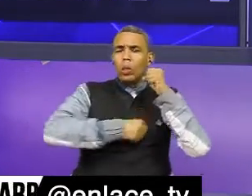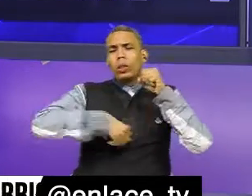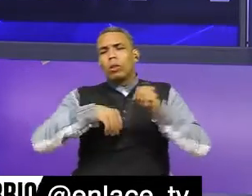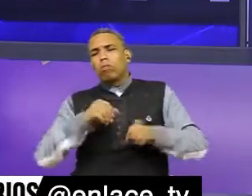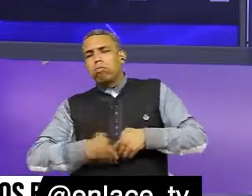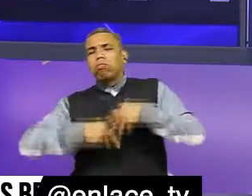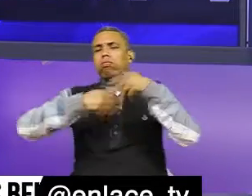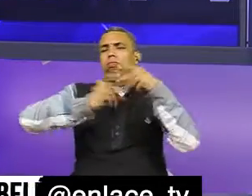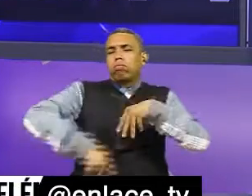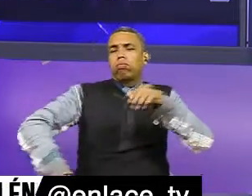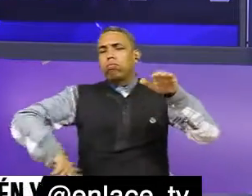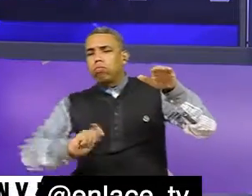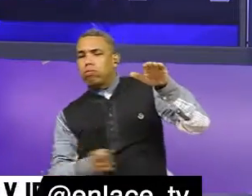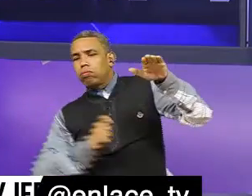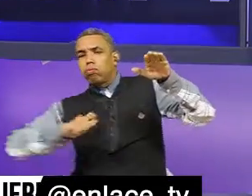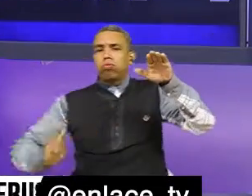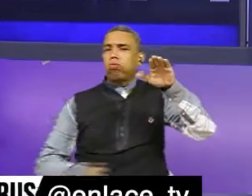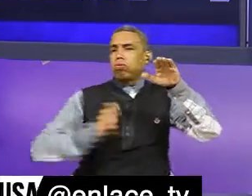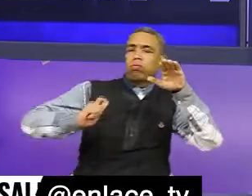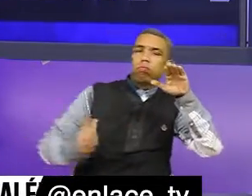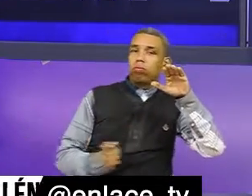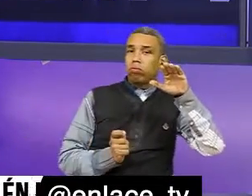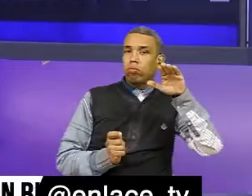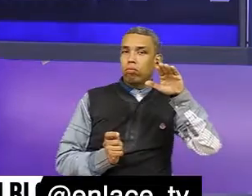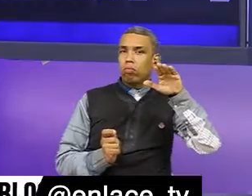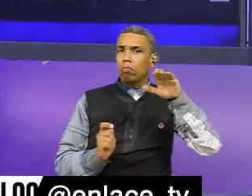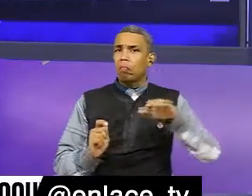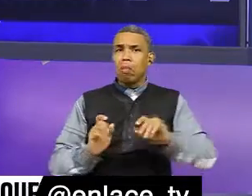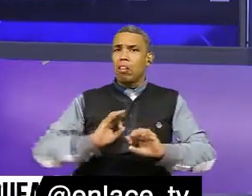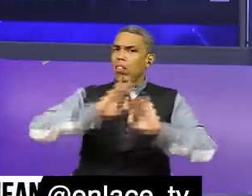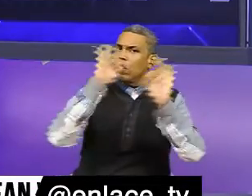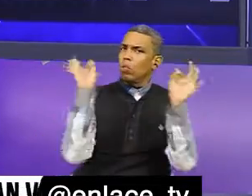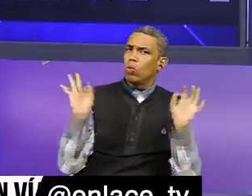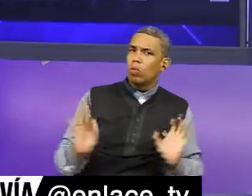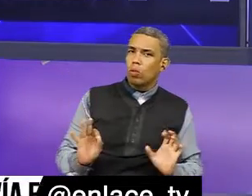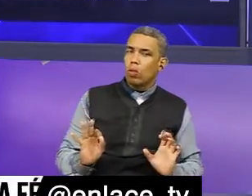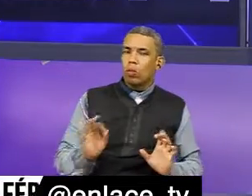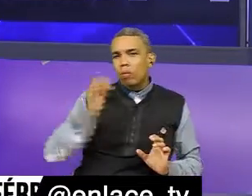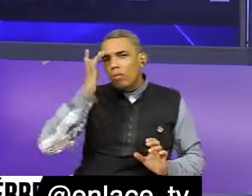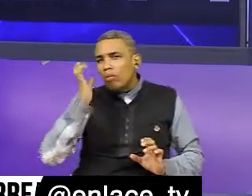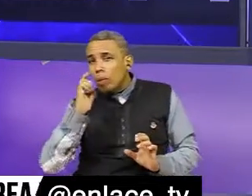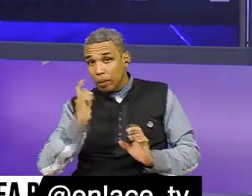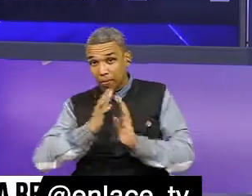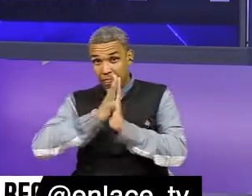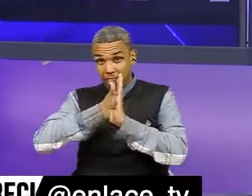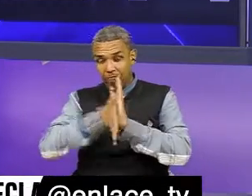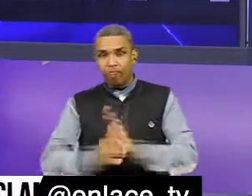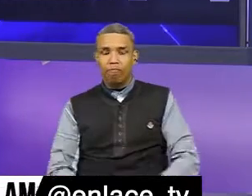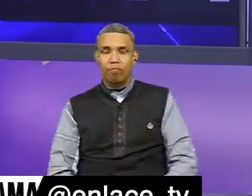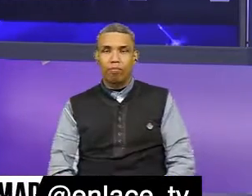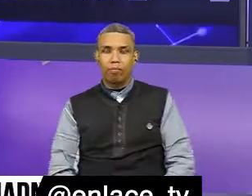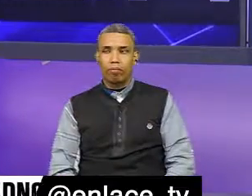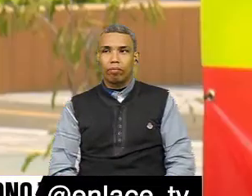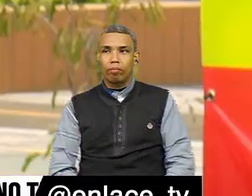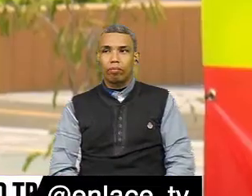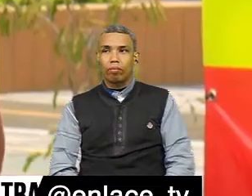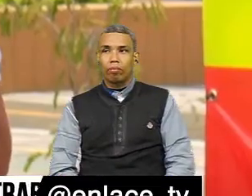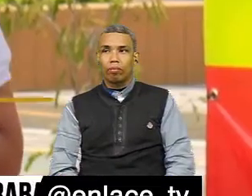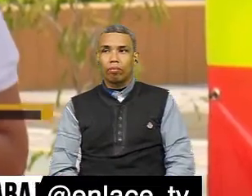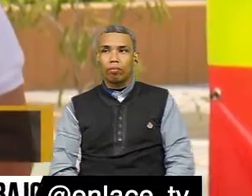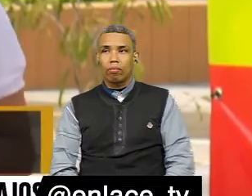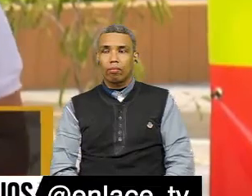ciudadanía a participar de otras actividades conmemorativas en torno al 20 de julio, Día de la Independencia.